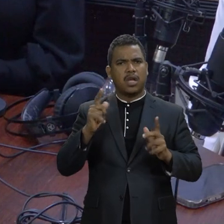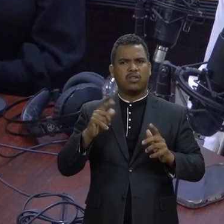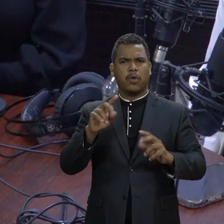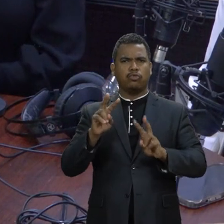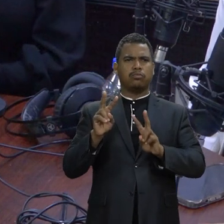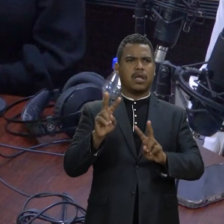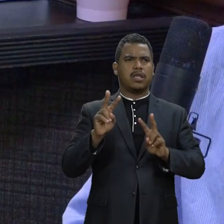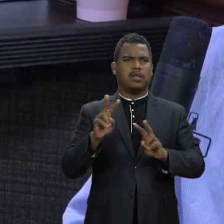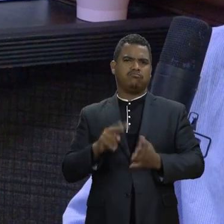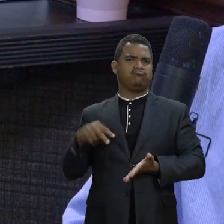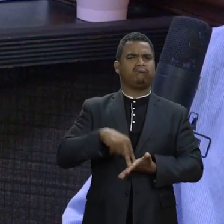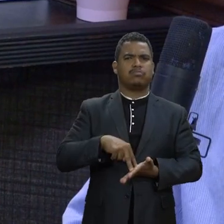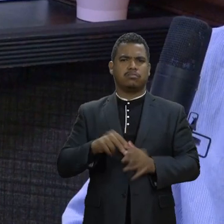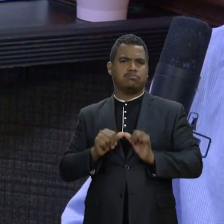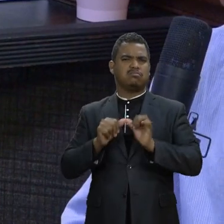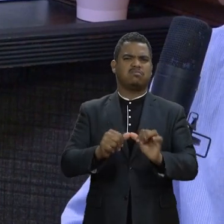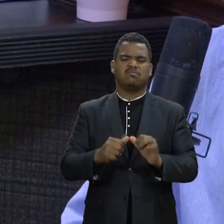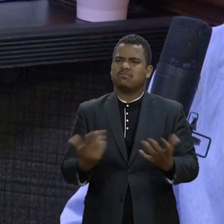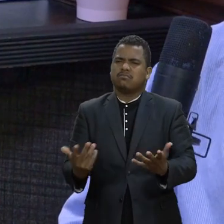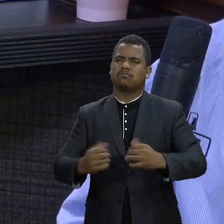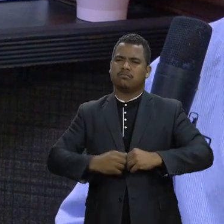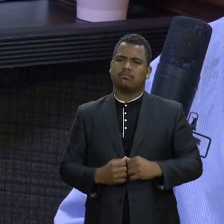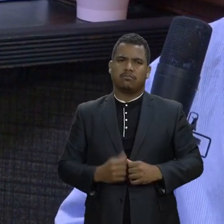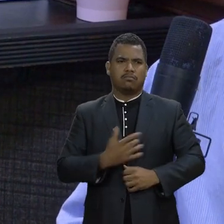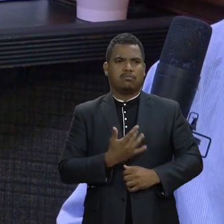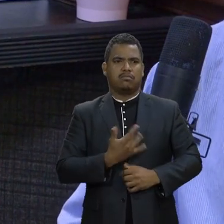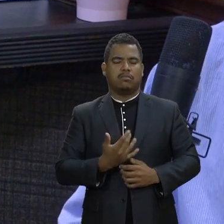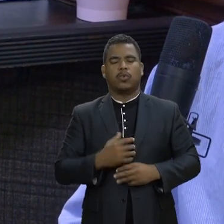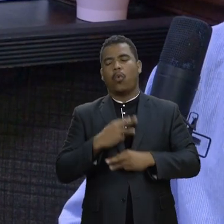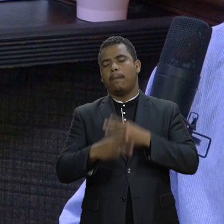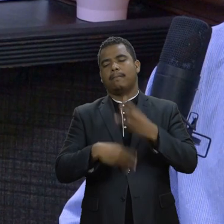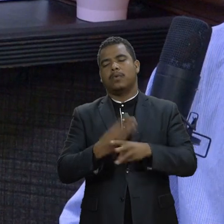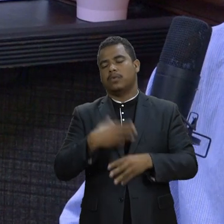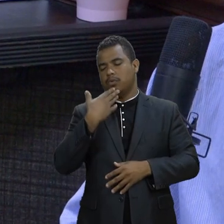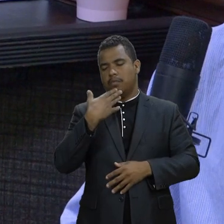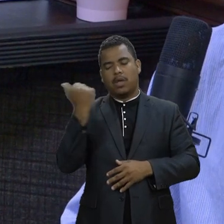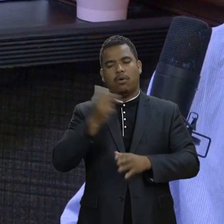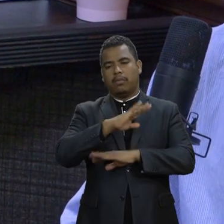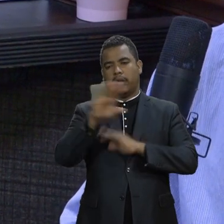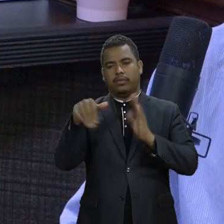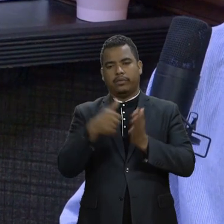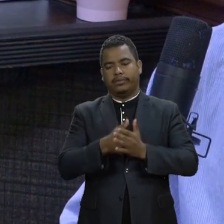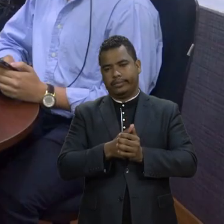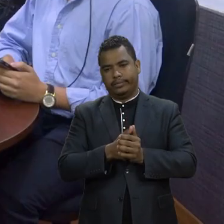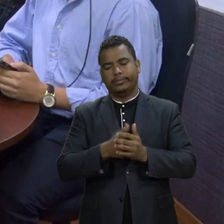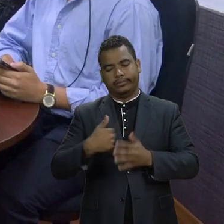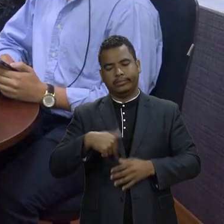despierta? ¿Qué mantiene despierta? Uh-huh. Un mundo mejor para todos.